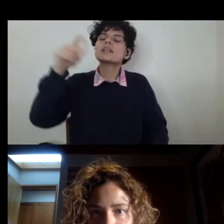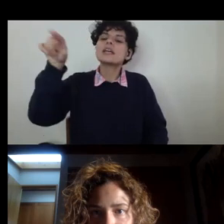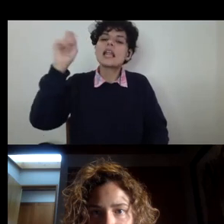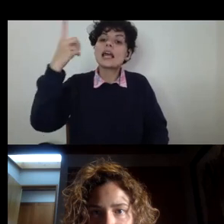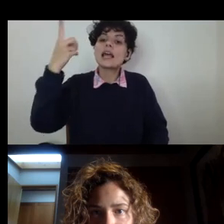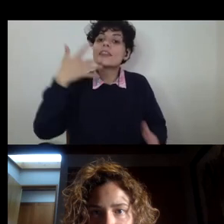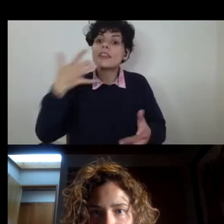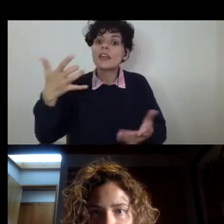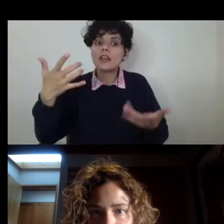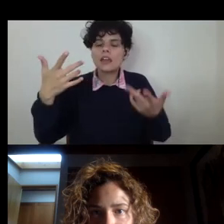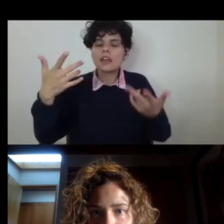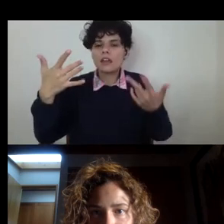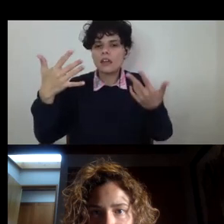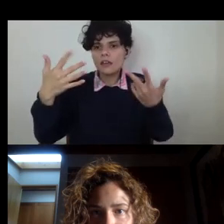formación